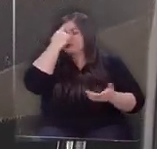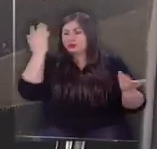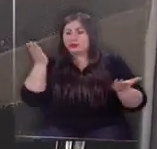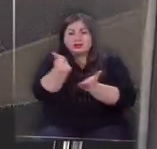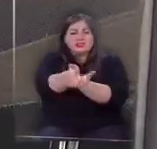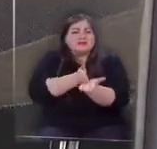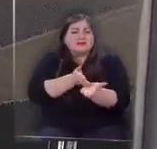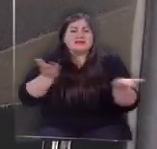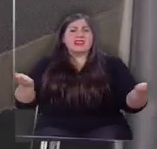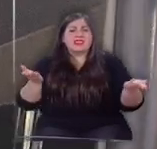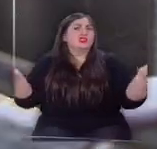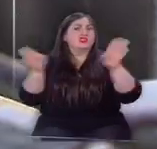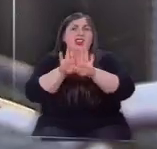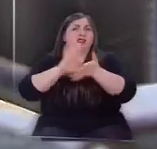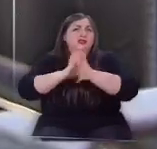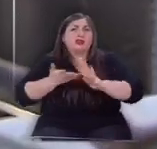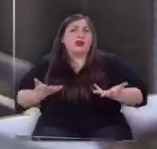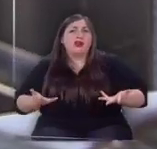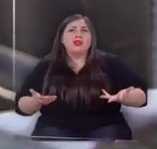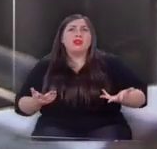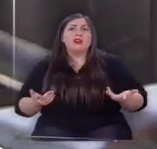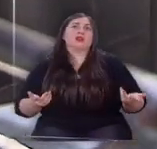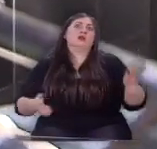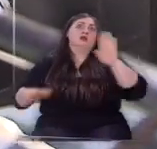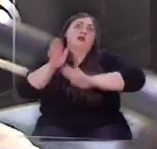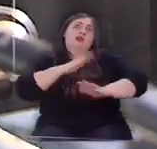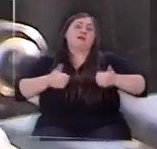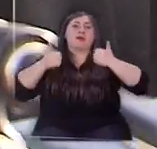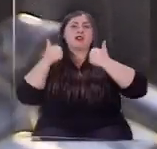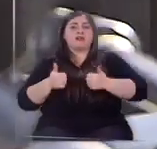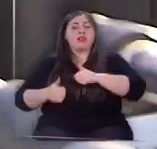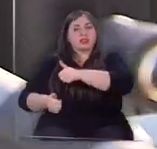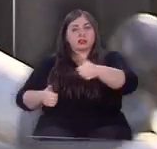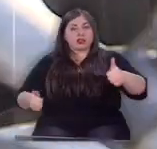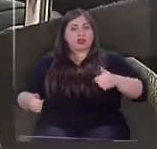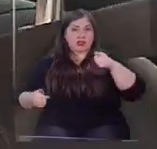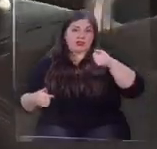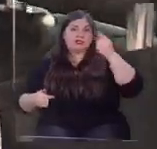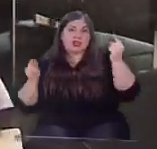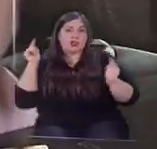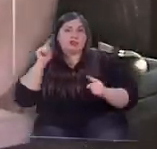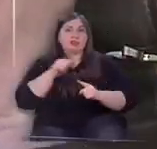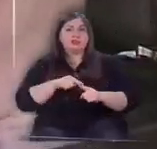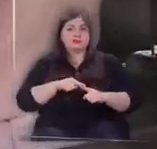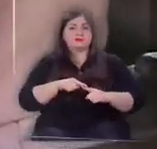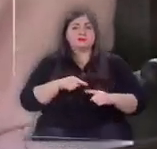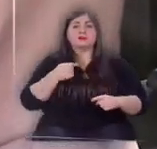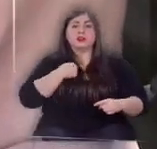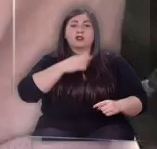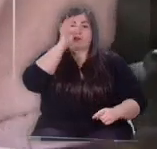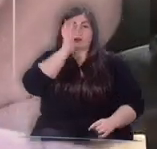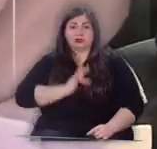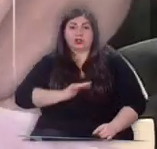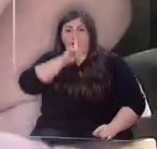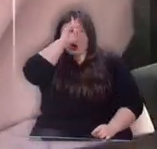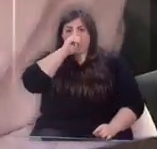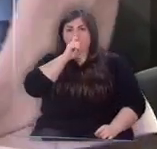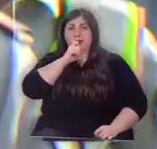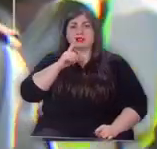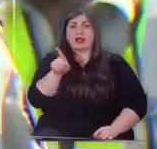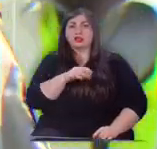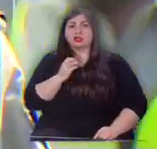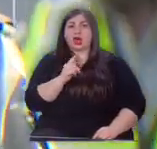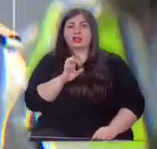la comuna a la mitad, deberían cerrarla toda. Forma de prevenir, por el bien de todos, esa es la idea. trabajo, somos funcionarios del Hospital Sotero del